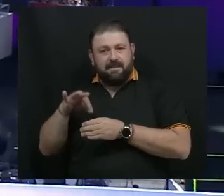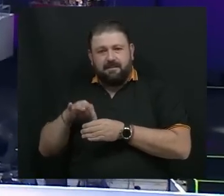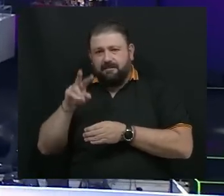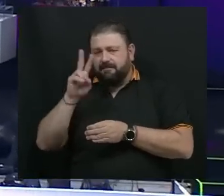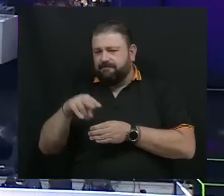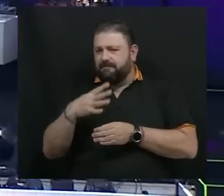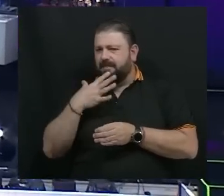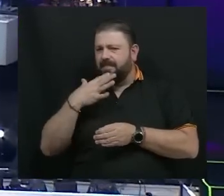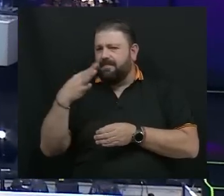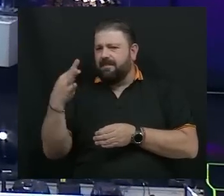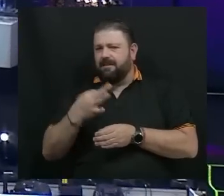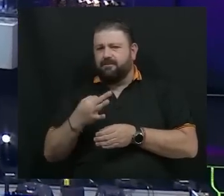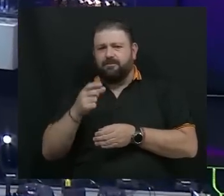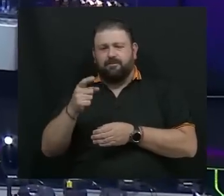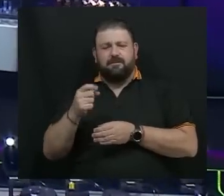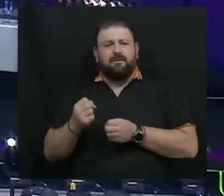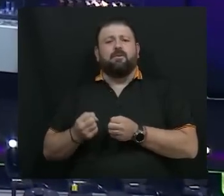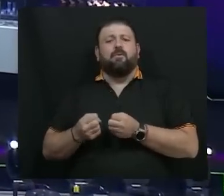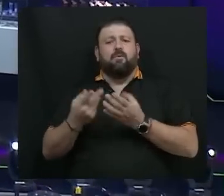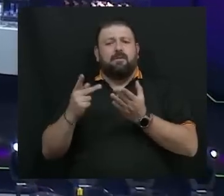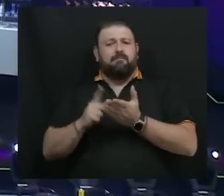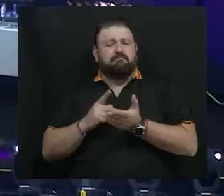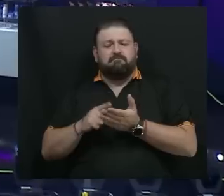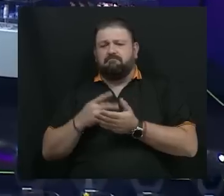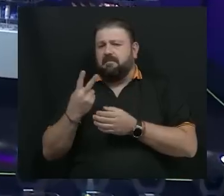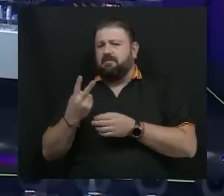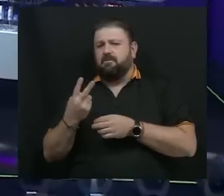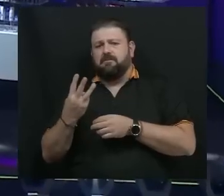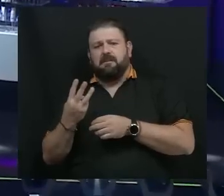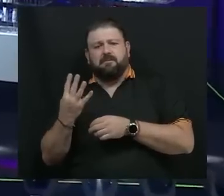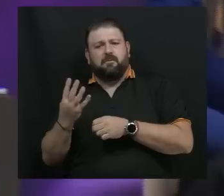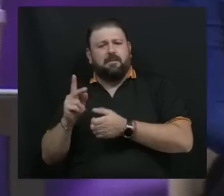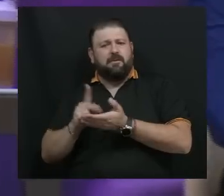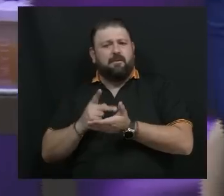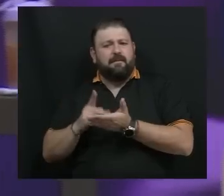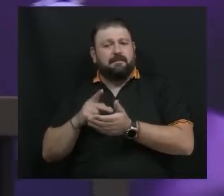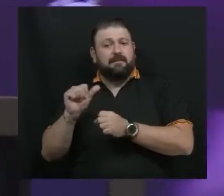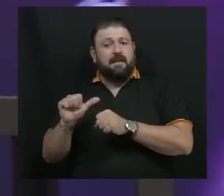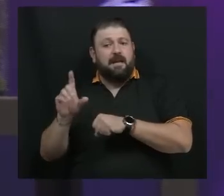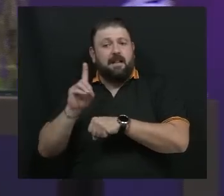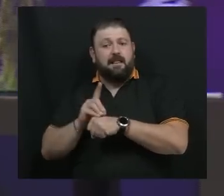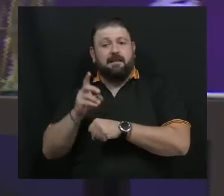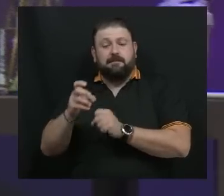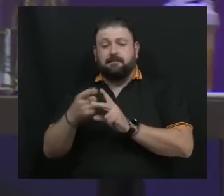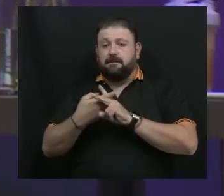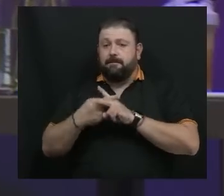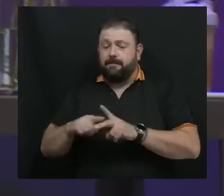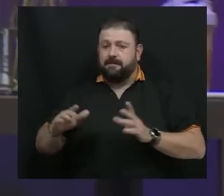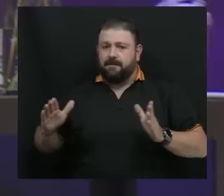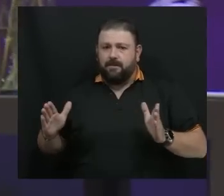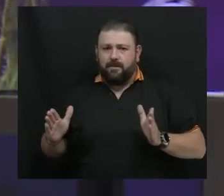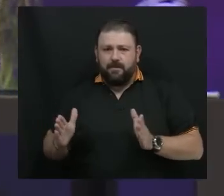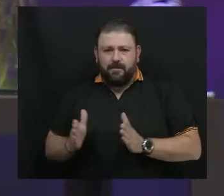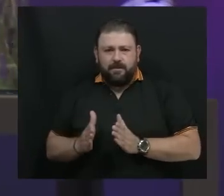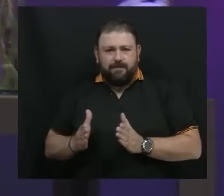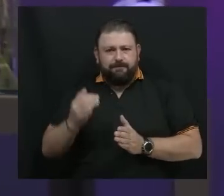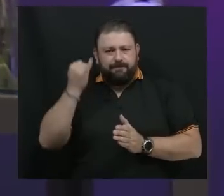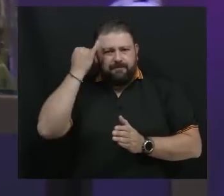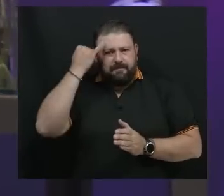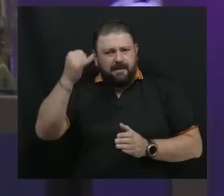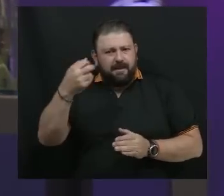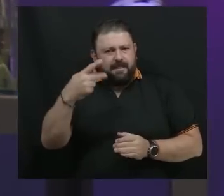3-4 veces al día, se activa el metabolismo de tu cuerpo, el metabolismo de las grasas y empiezas a bajar de tallas y de peso. Imagínate bajar de